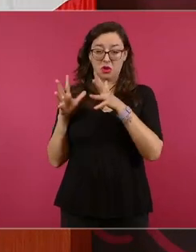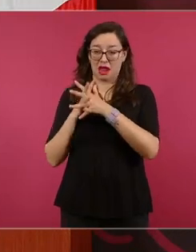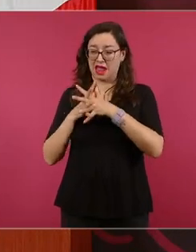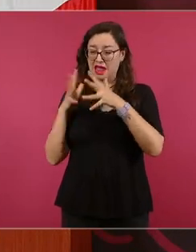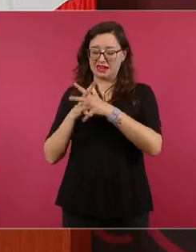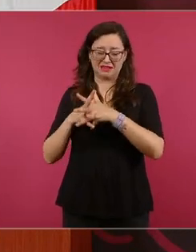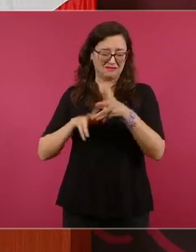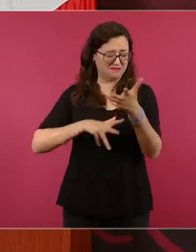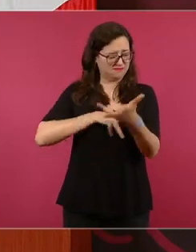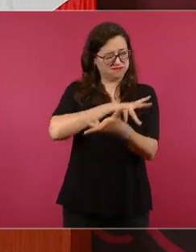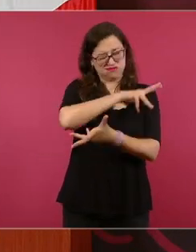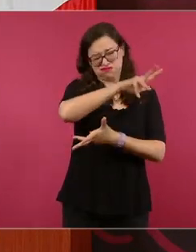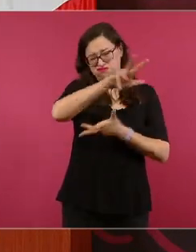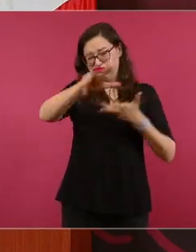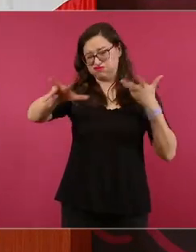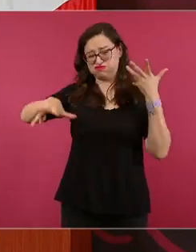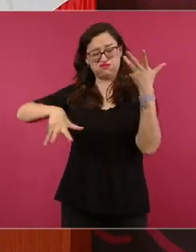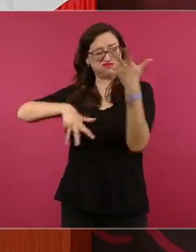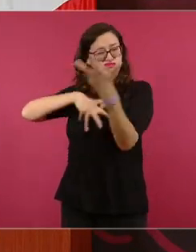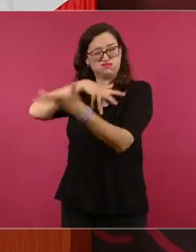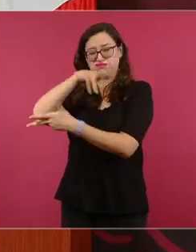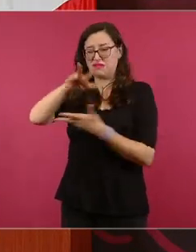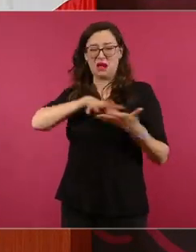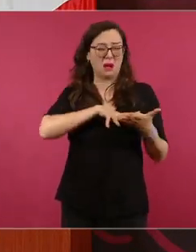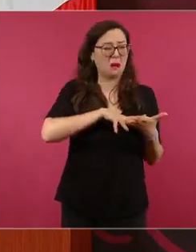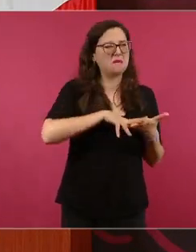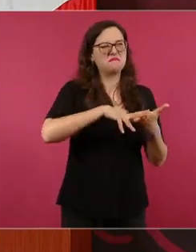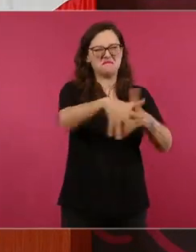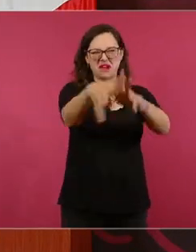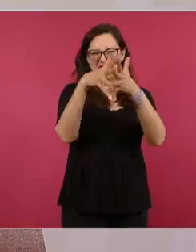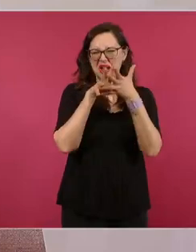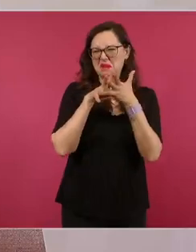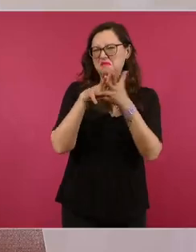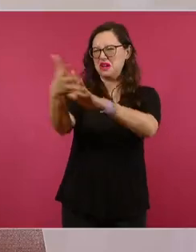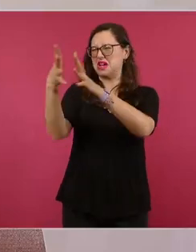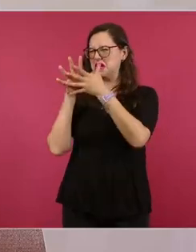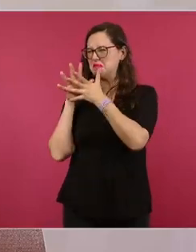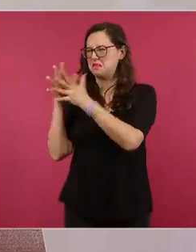en lo más alto, cuando la guerra que declaró Calderón,